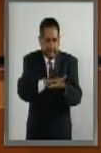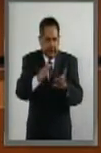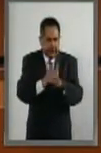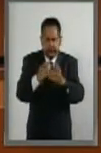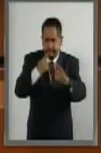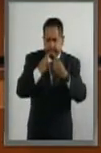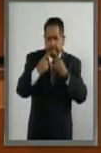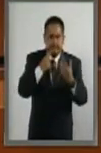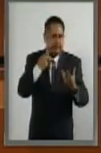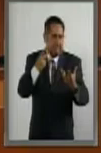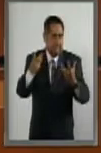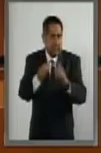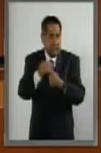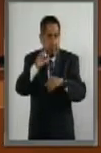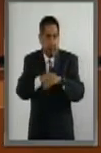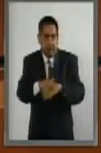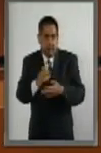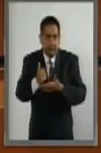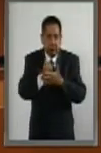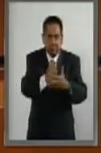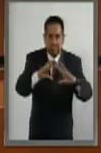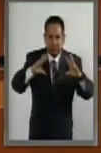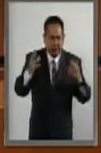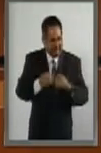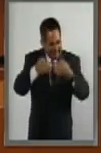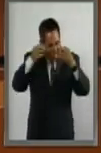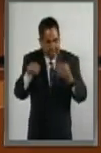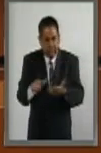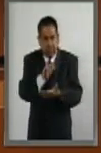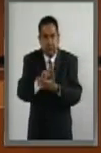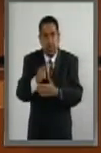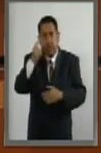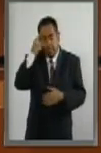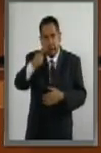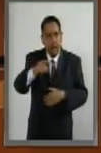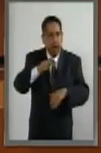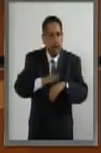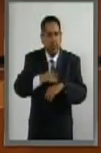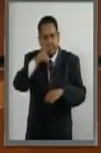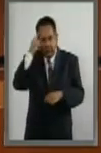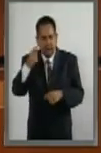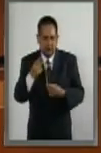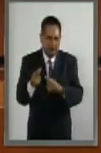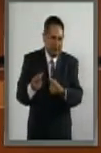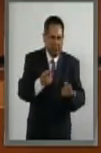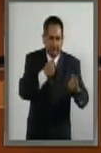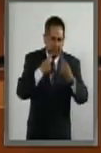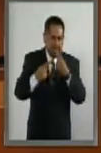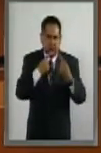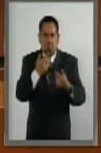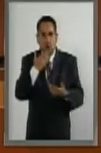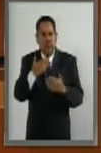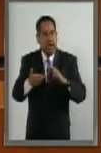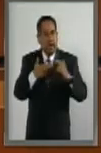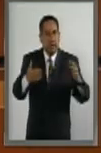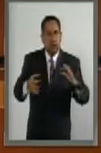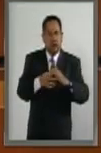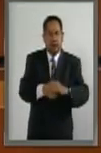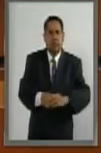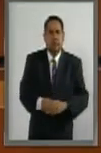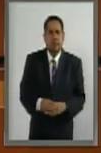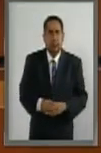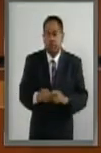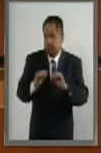político y la edificación de un marco jurídico efectivo que facilite el mayor dinamismo en la relación bilateral.